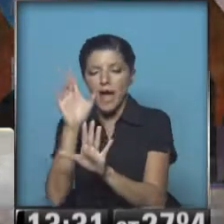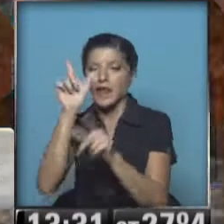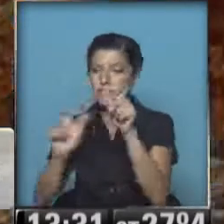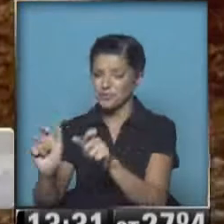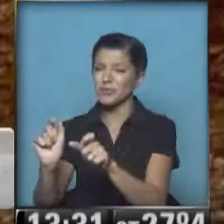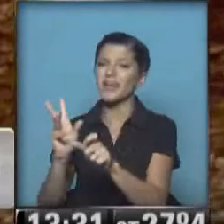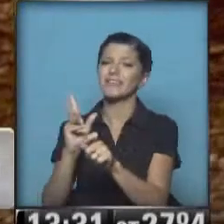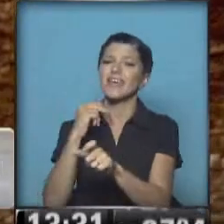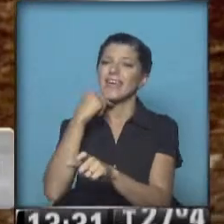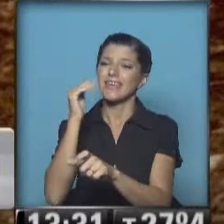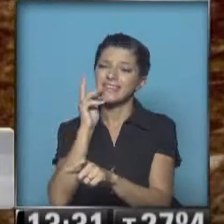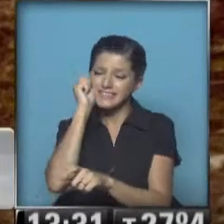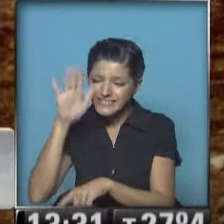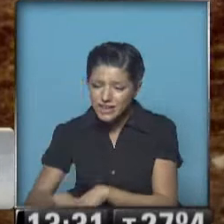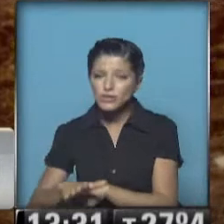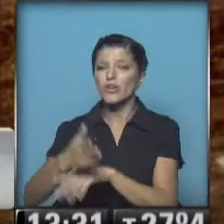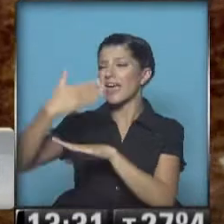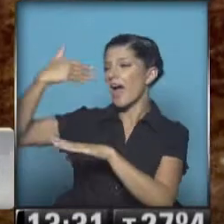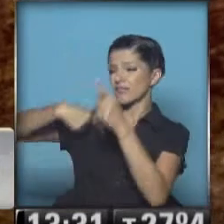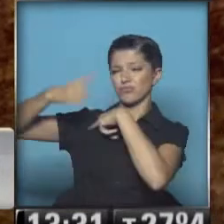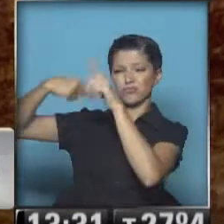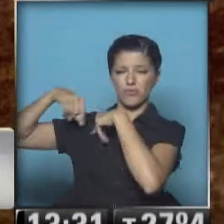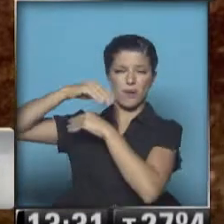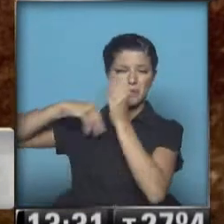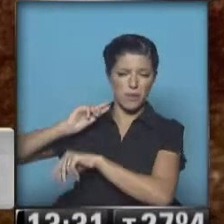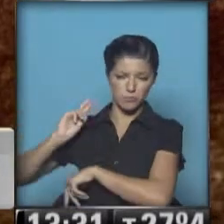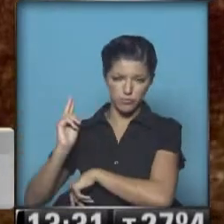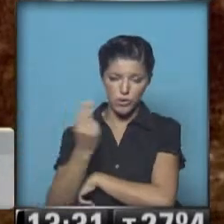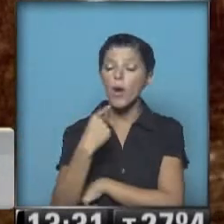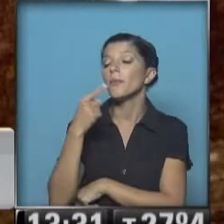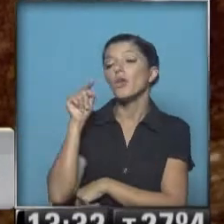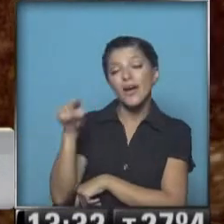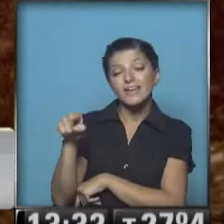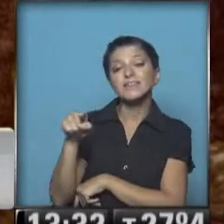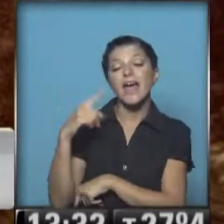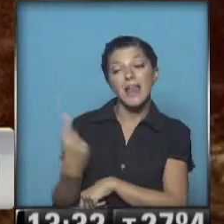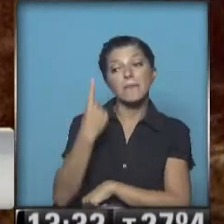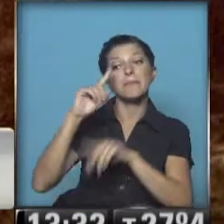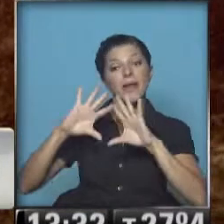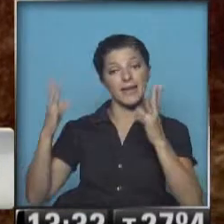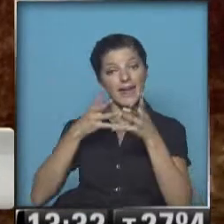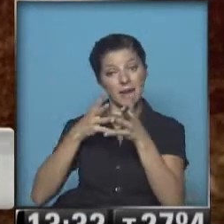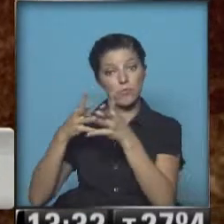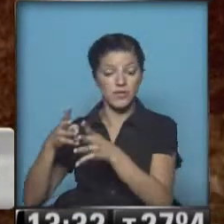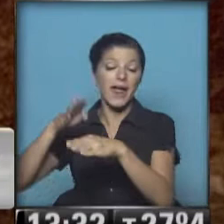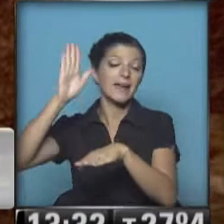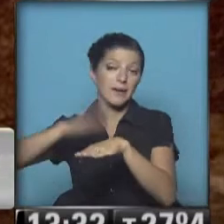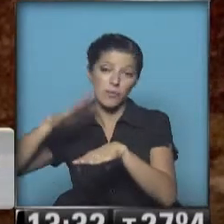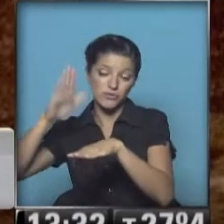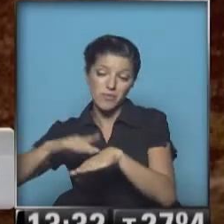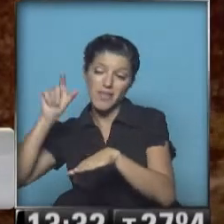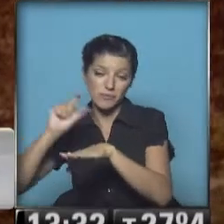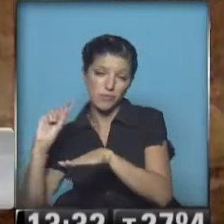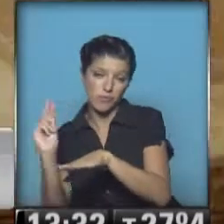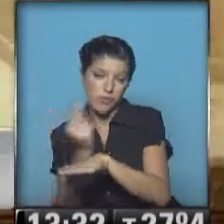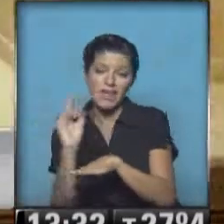vidas en el contexto de las luchas del siglo XX, asegurando que los incidentes de la Primera Guerra Mundial son un dolor